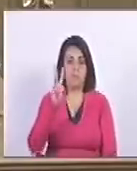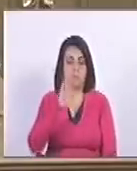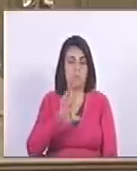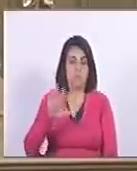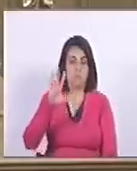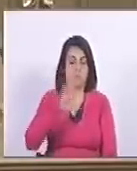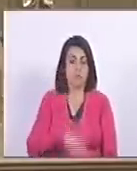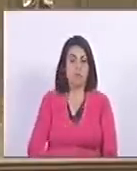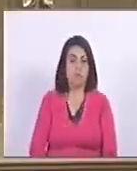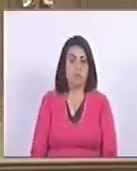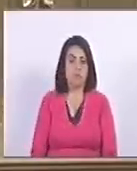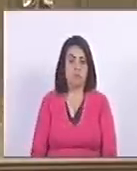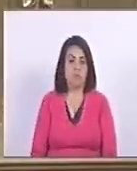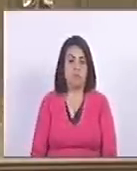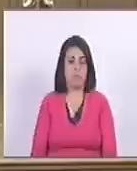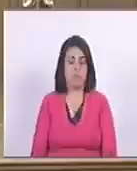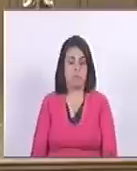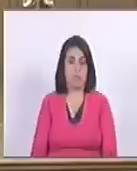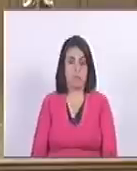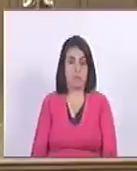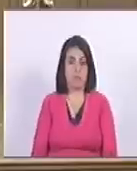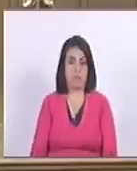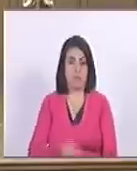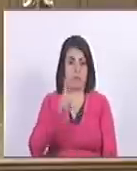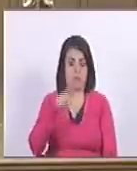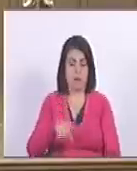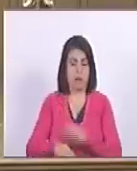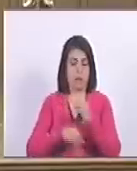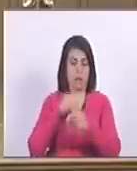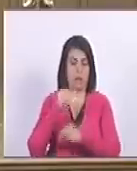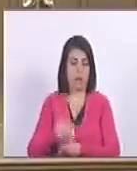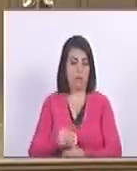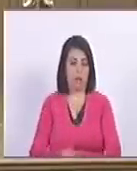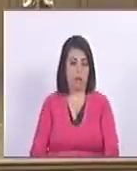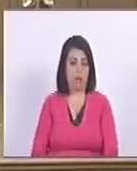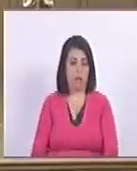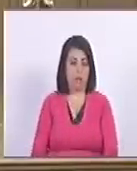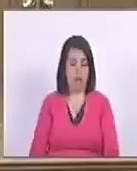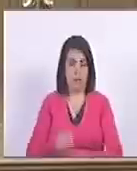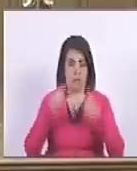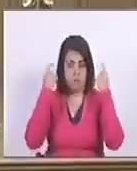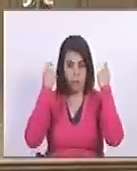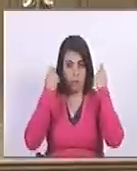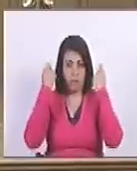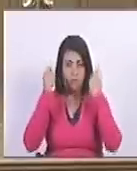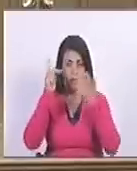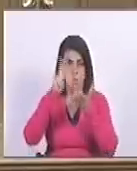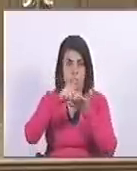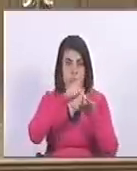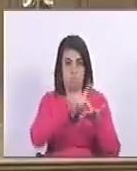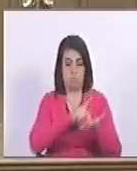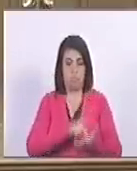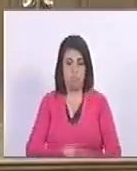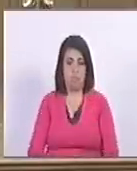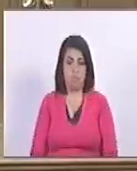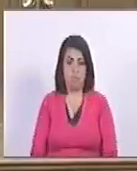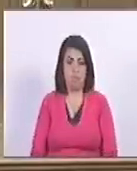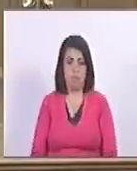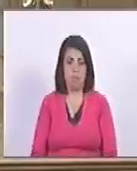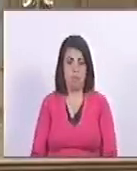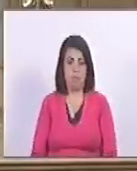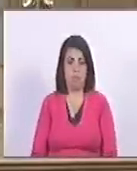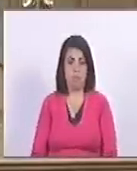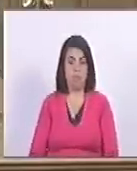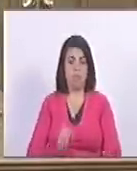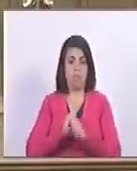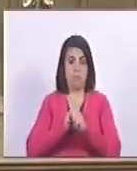Venezuela, y que incluso llegaron a promover y participar activamente en